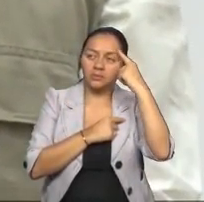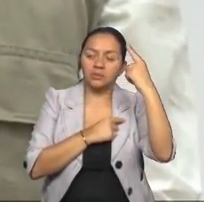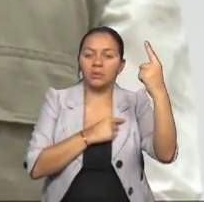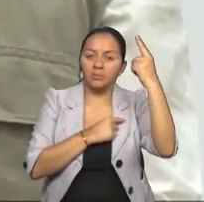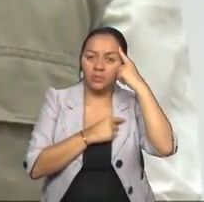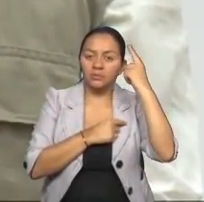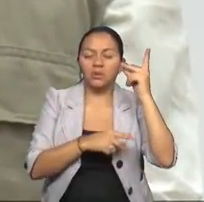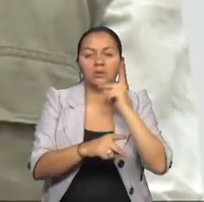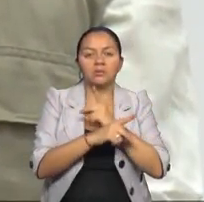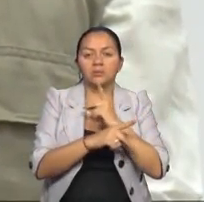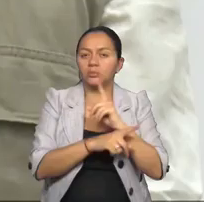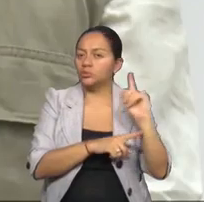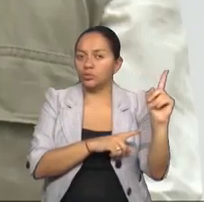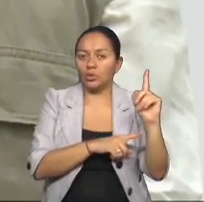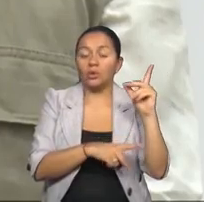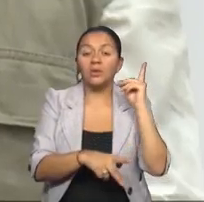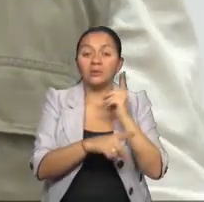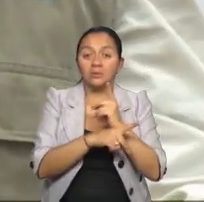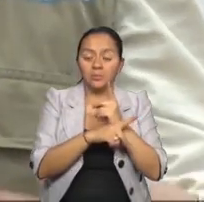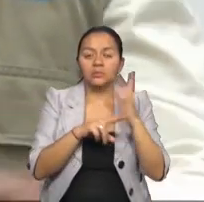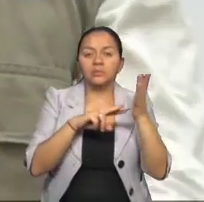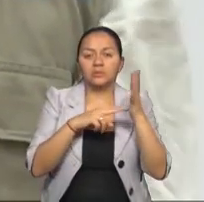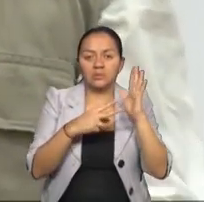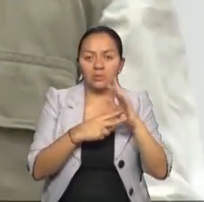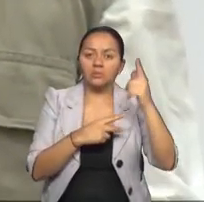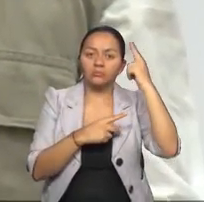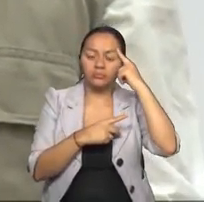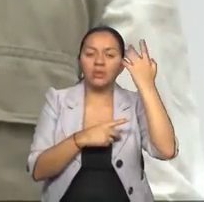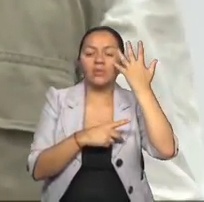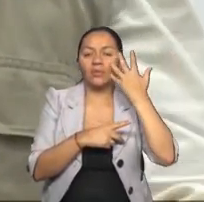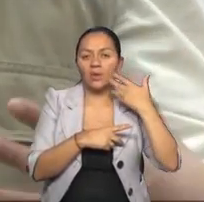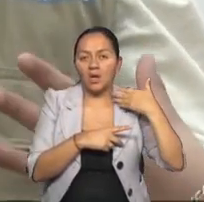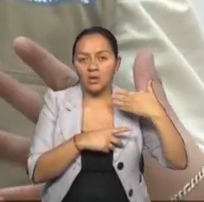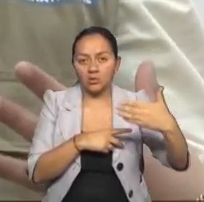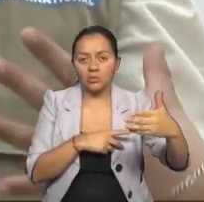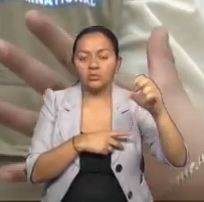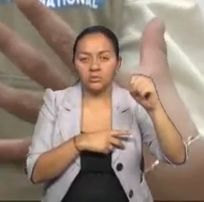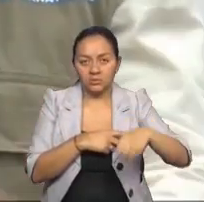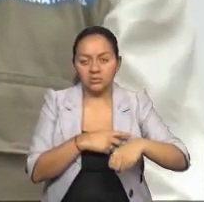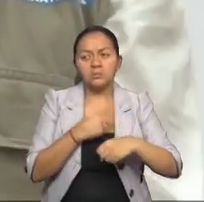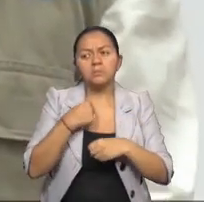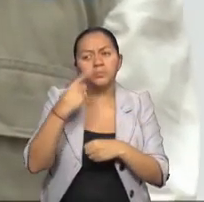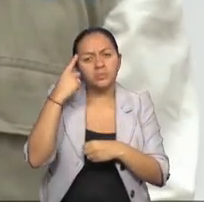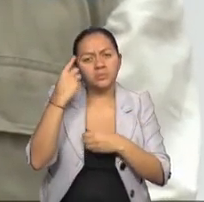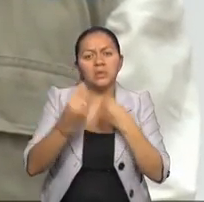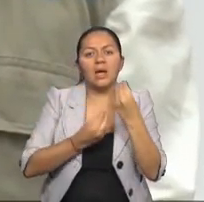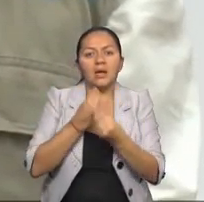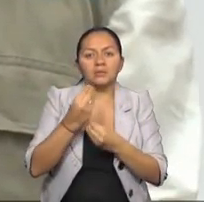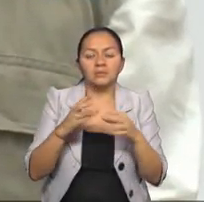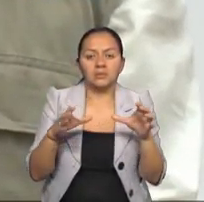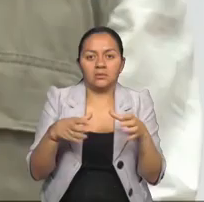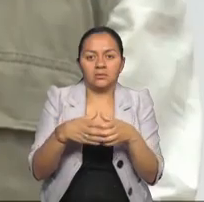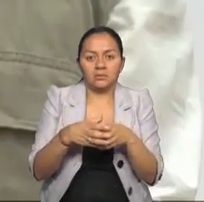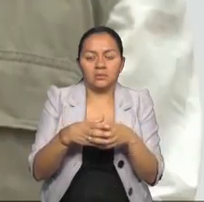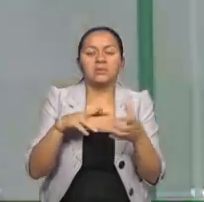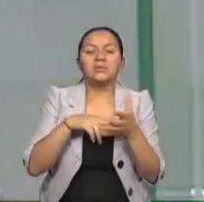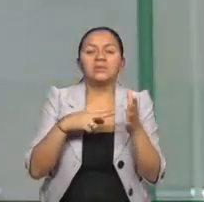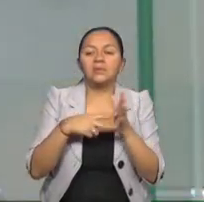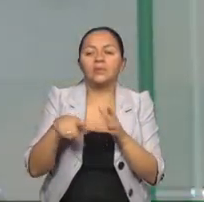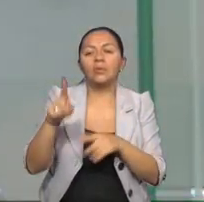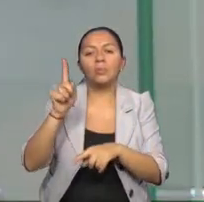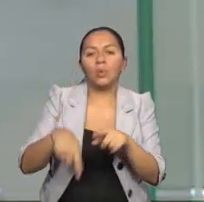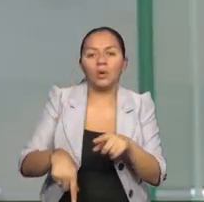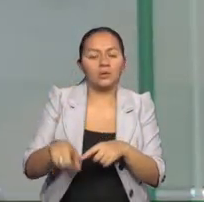y no volverla digamos un asunto cotidiano meramente si no pensamos que es lo que está pasando doble lo incapacidad